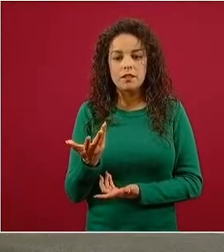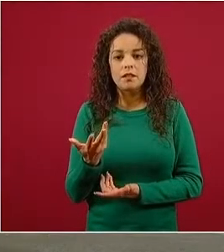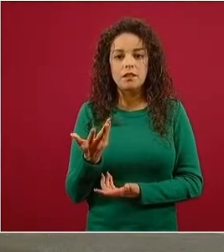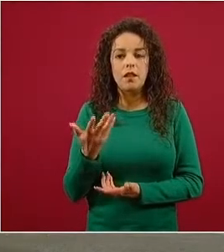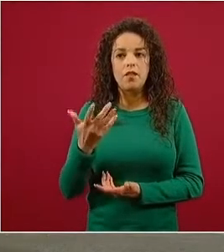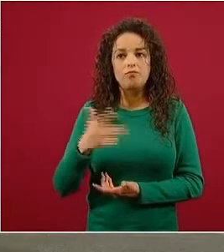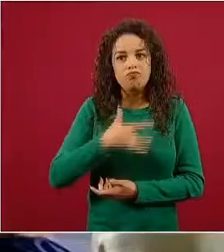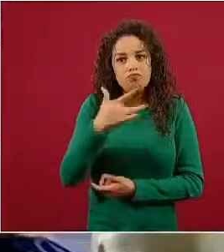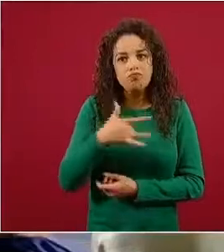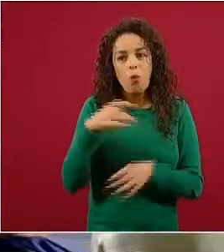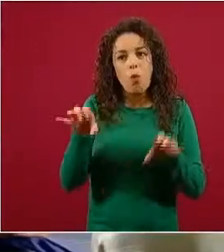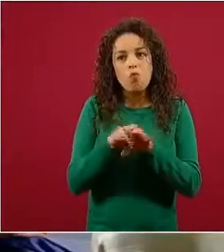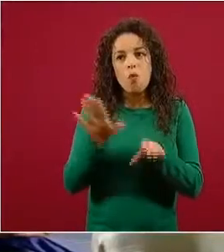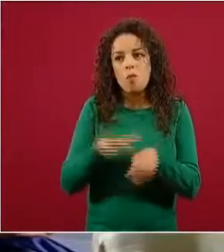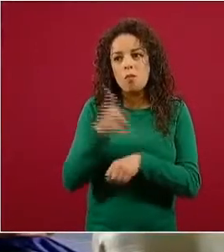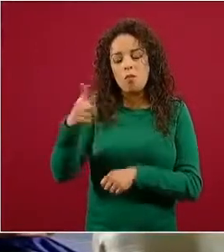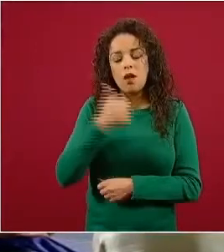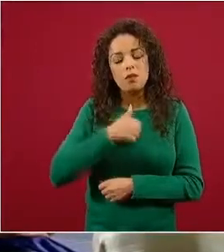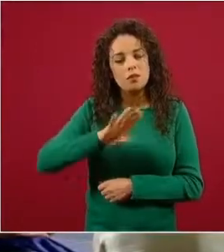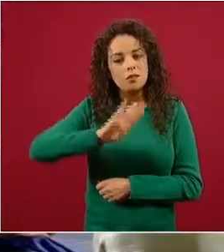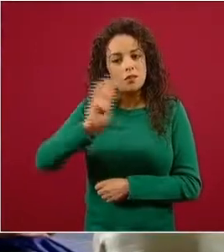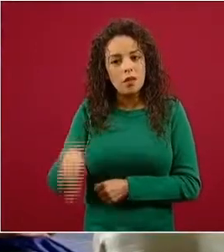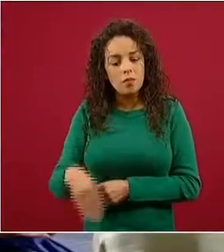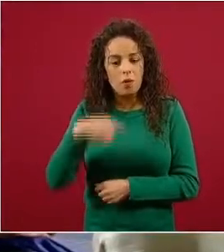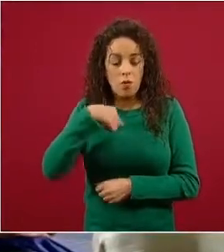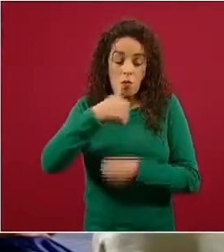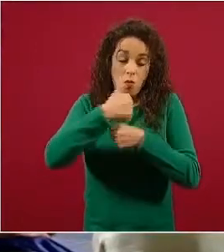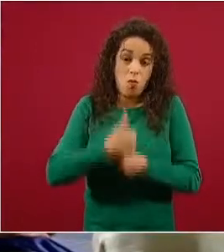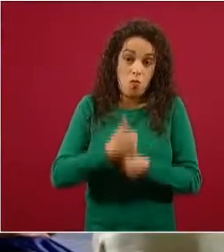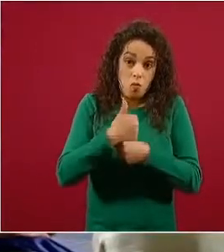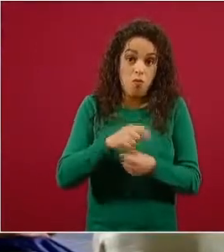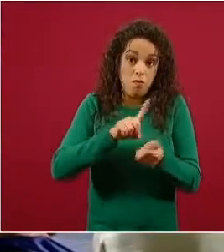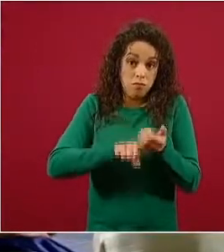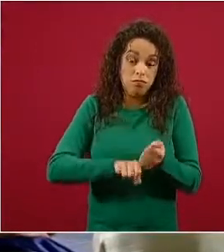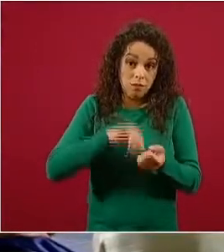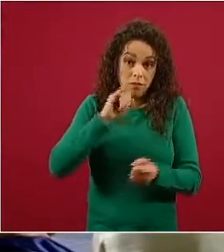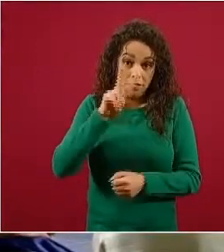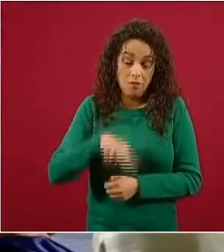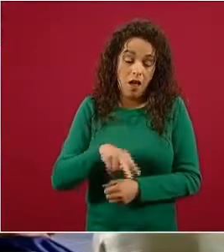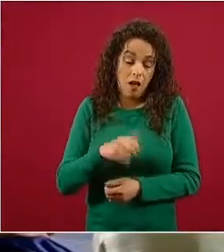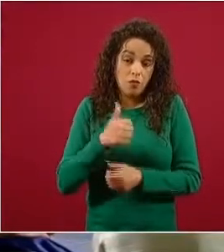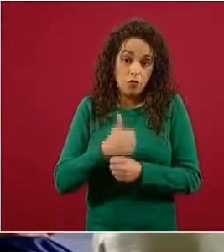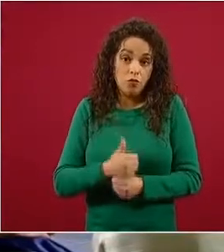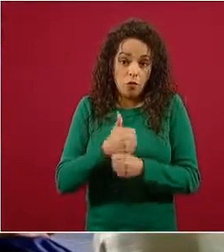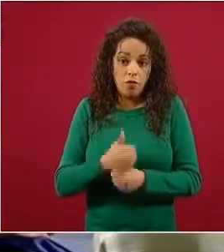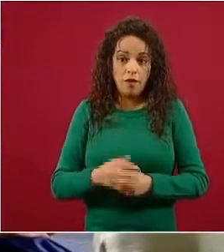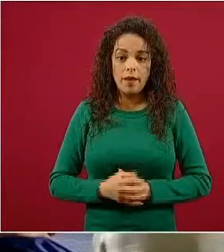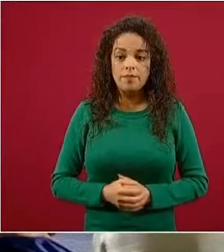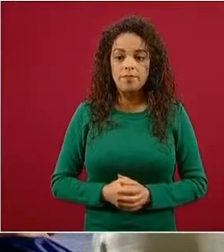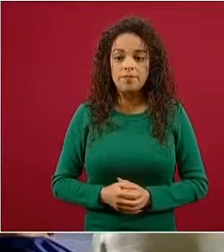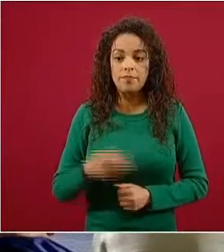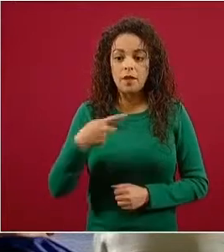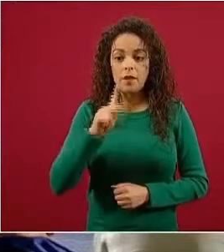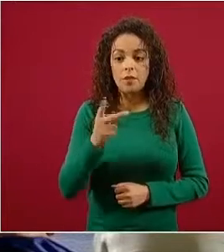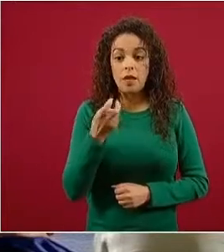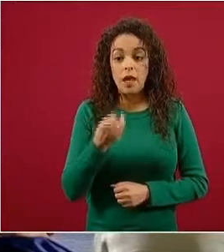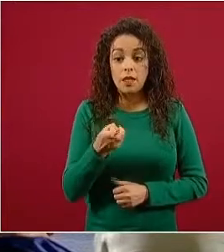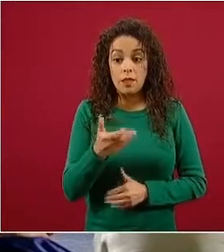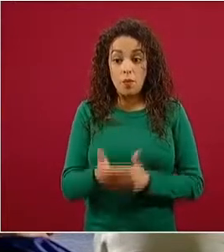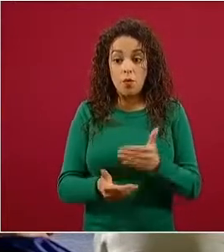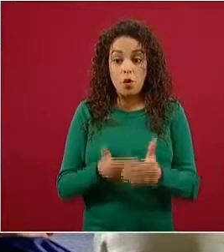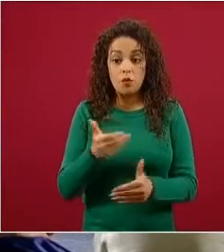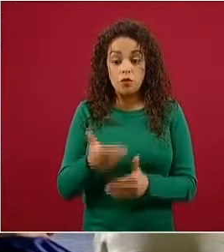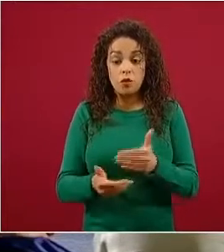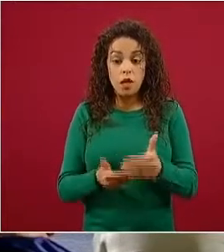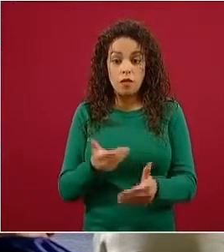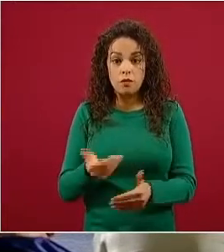previamente, el afrontamiento al pánico, etcétera. La que sigue, por favor. Algunos conceptos, bueno, el